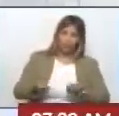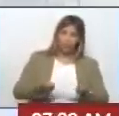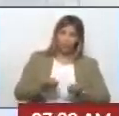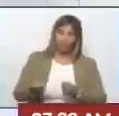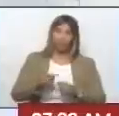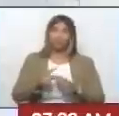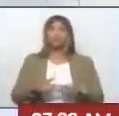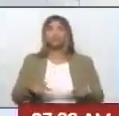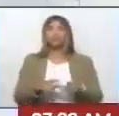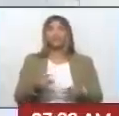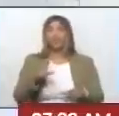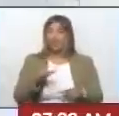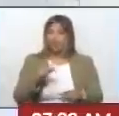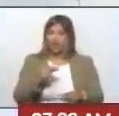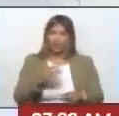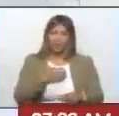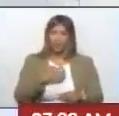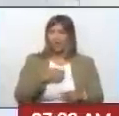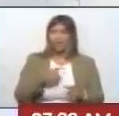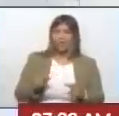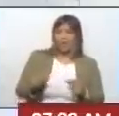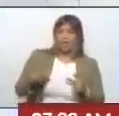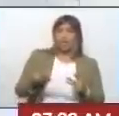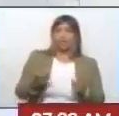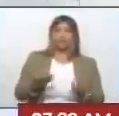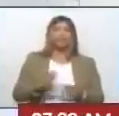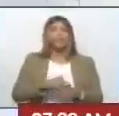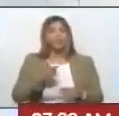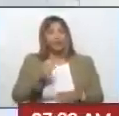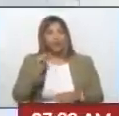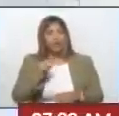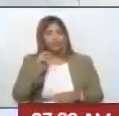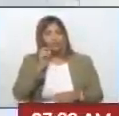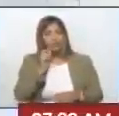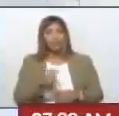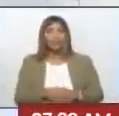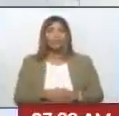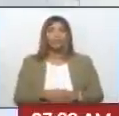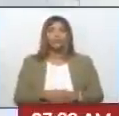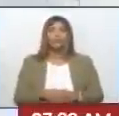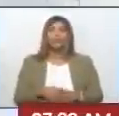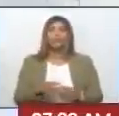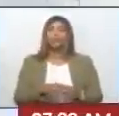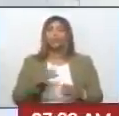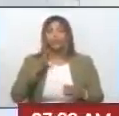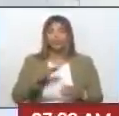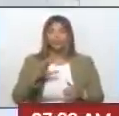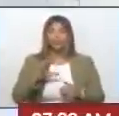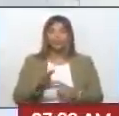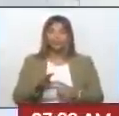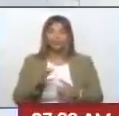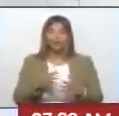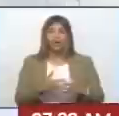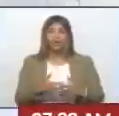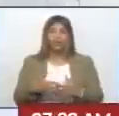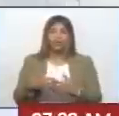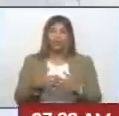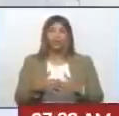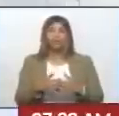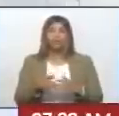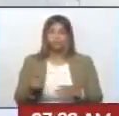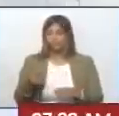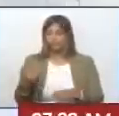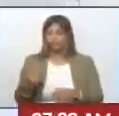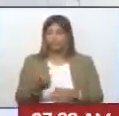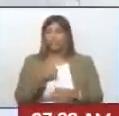que no nos debe asombrar. No olvidemos que esta dama del Comando Sur de los Estados Unidos